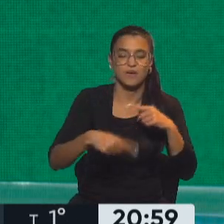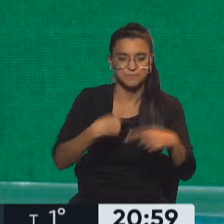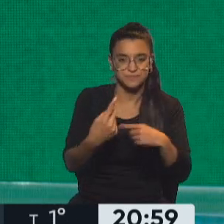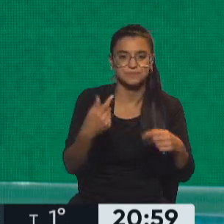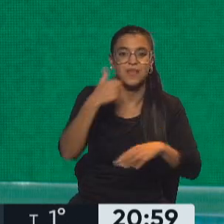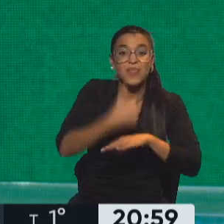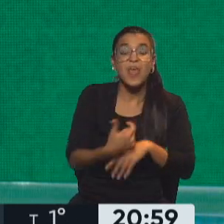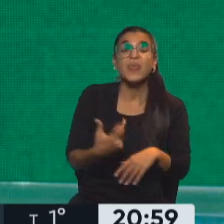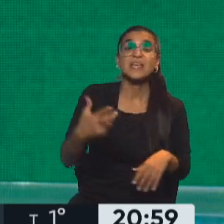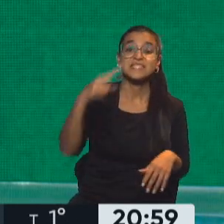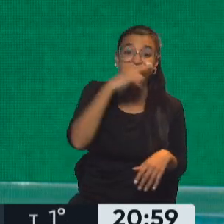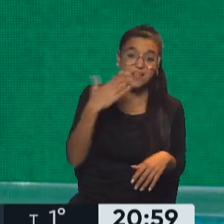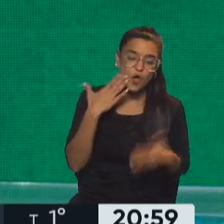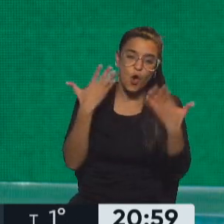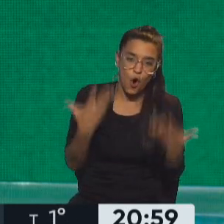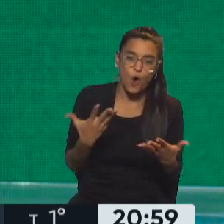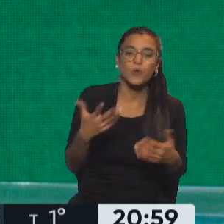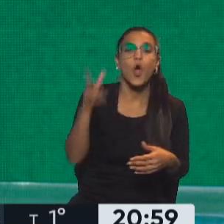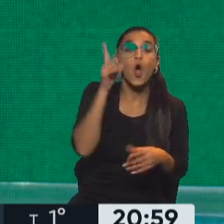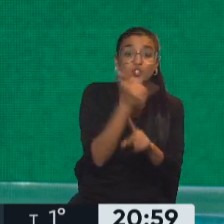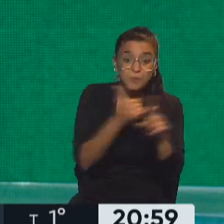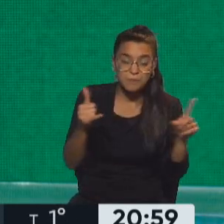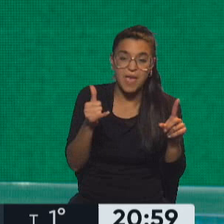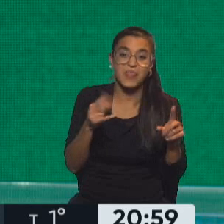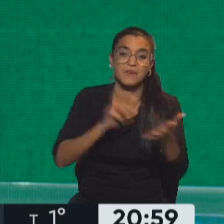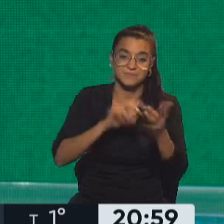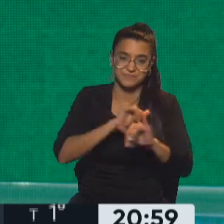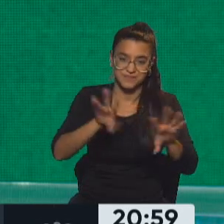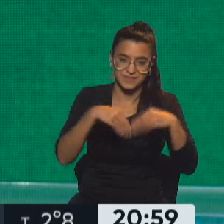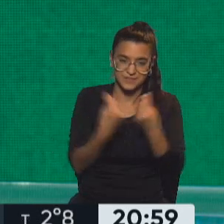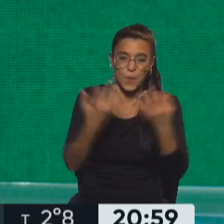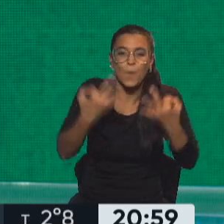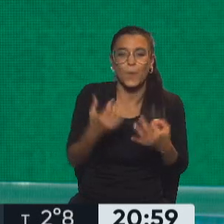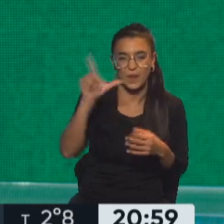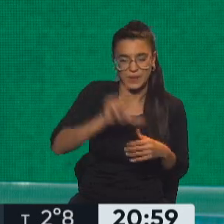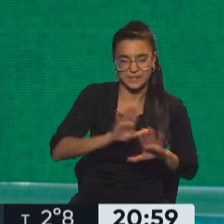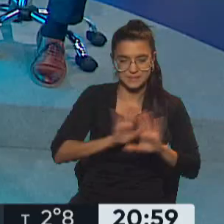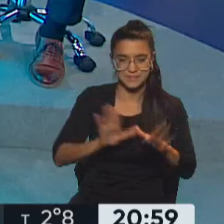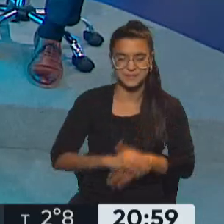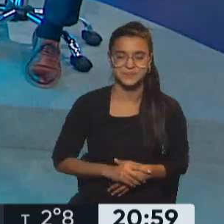desde las 19, por supuesto 20:30, con este cierre de edición. Buen comienzo de semana.